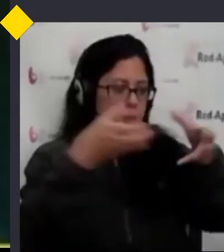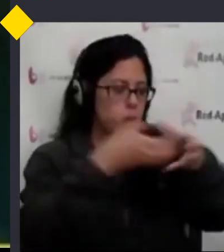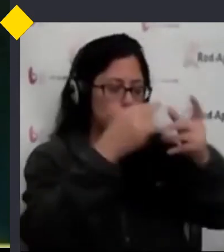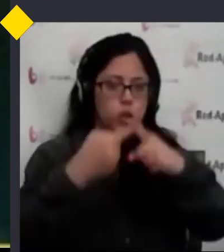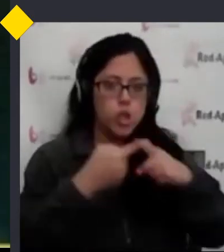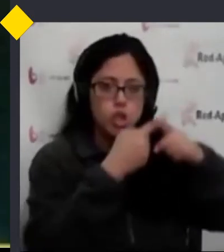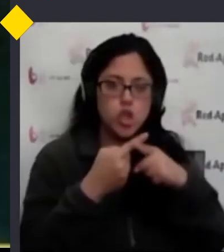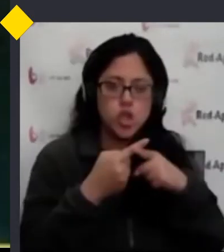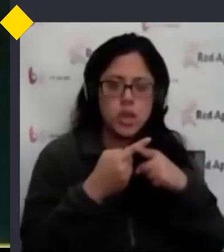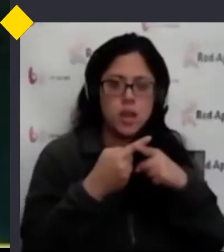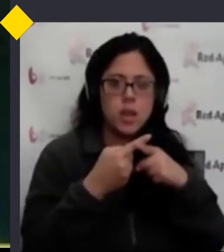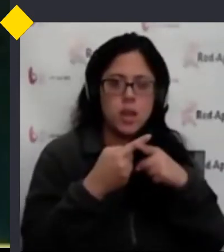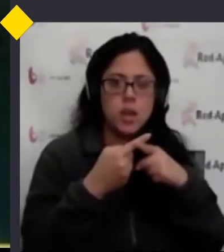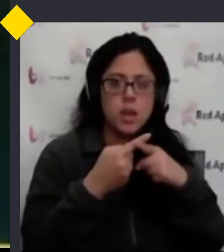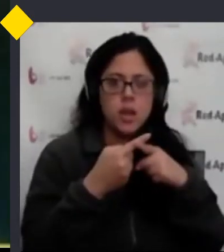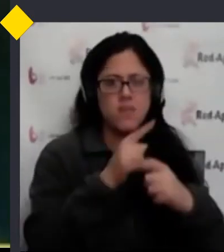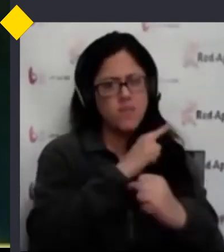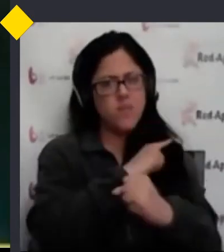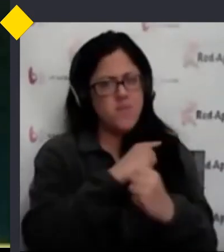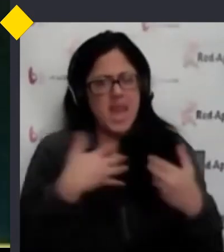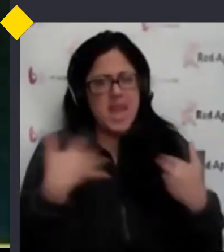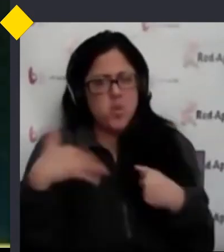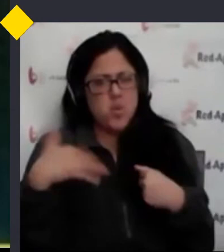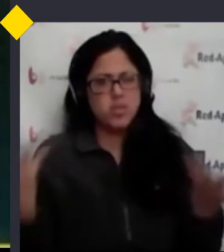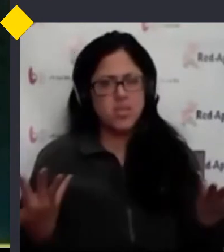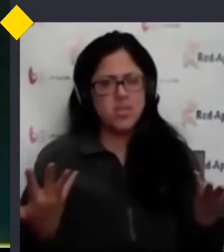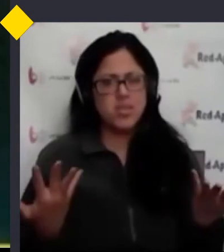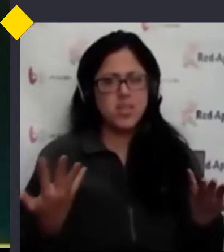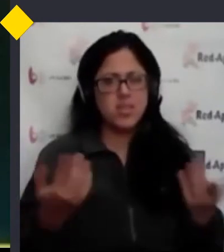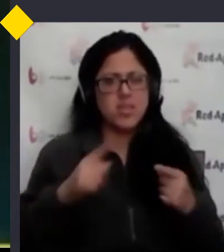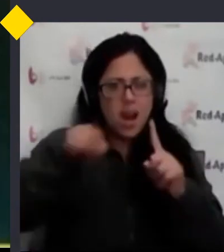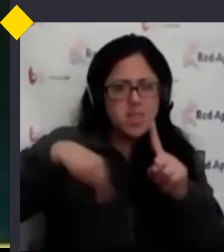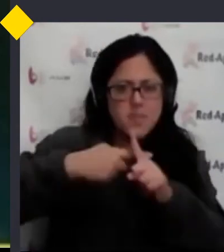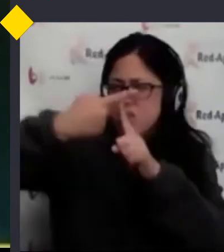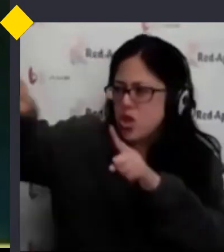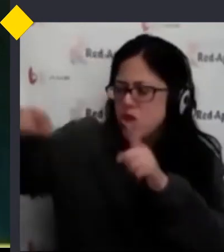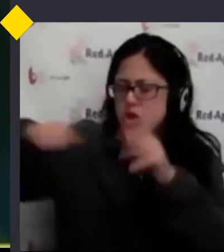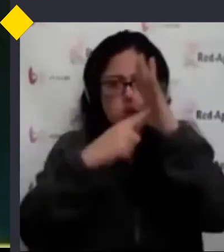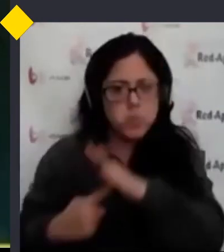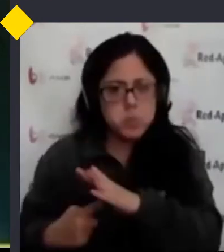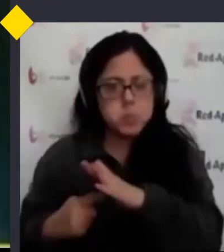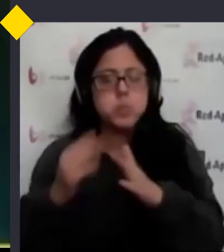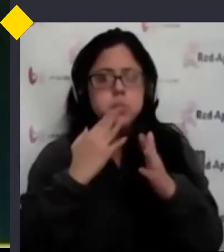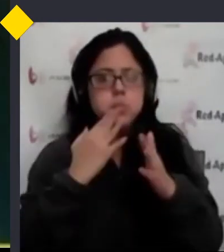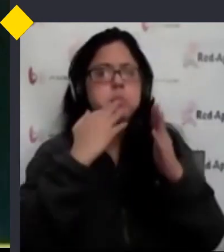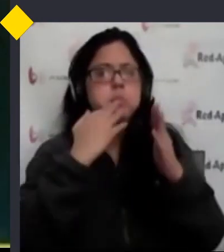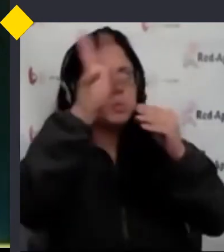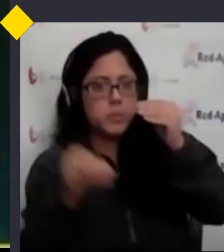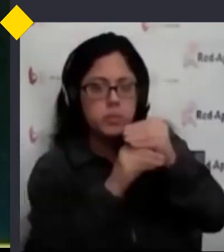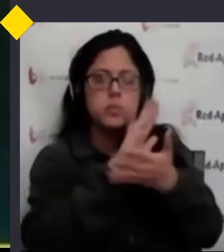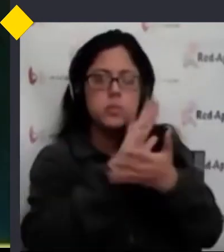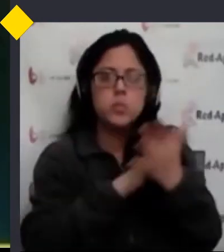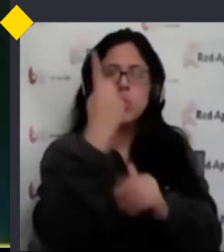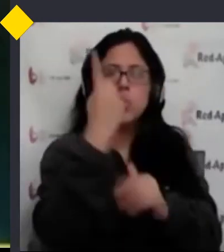otras discriminaciones. Y además se suma, porque una persona que